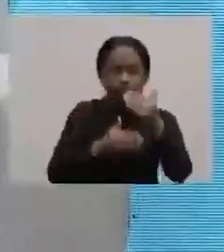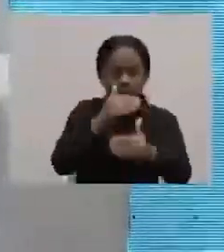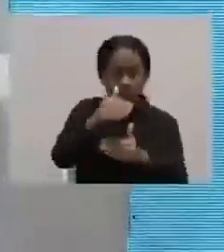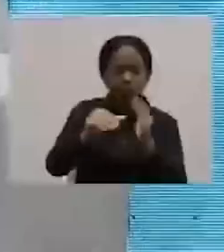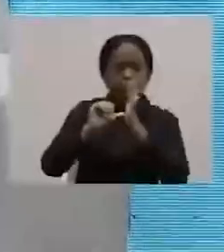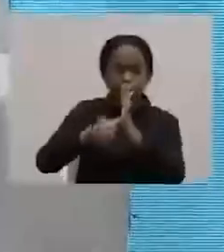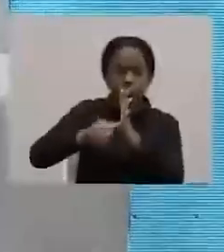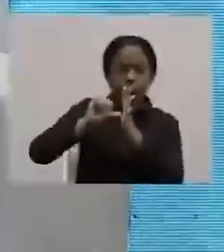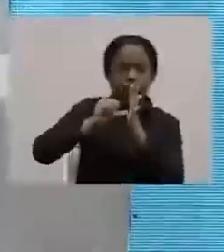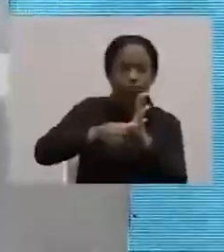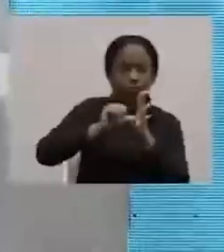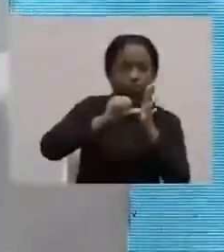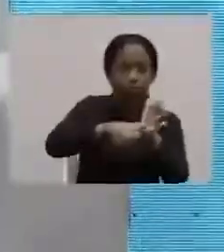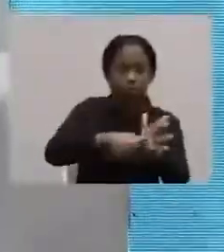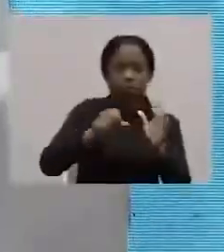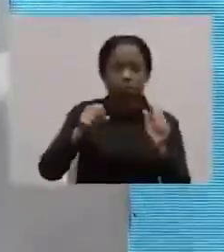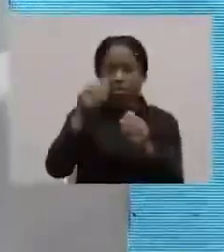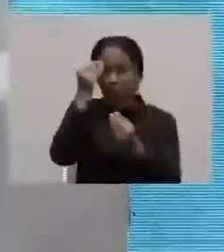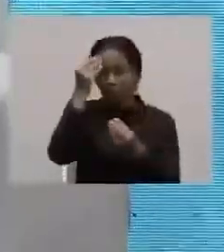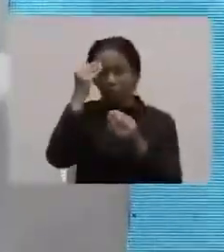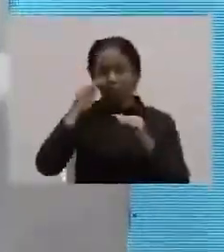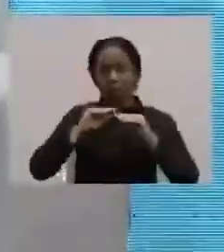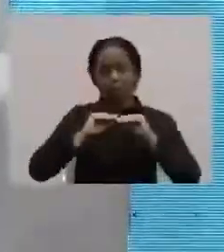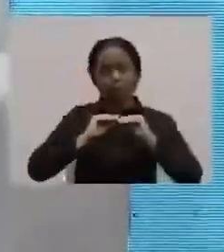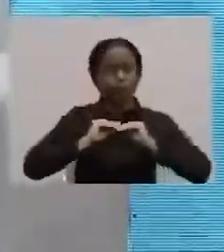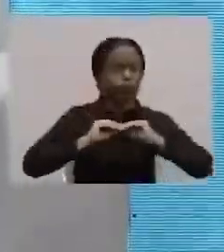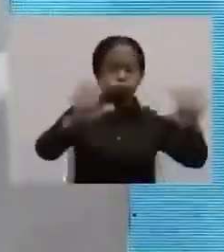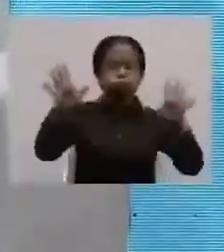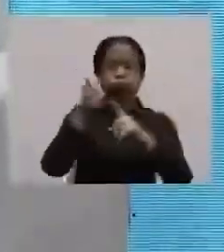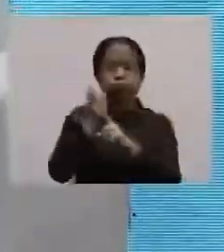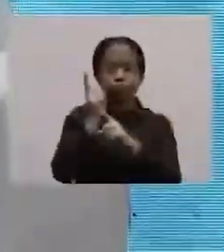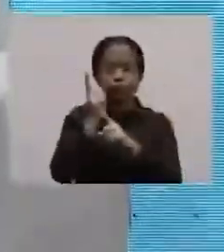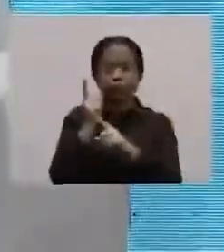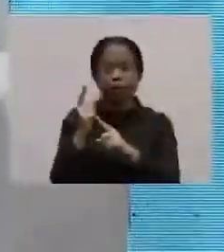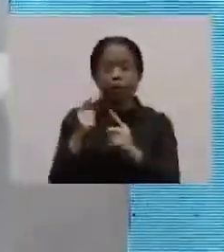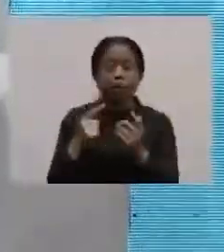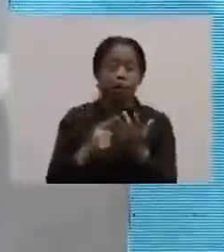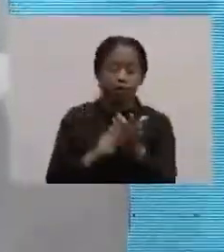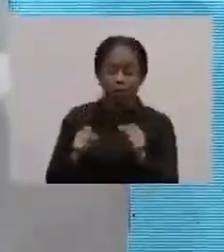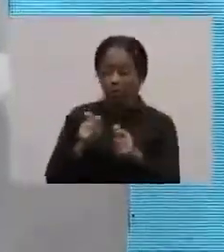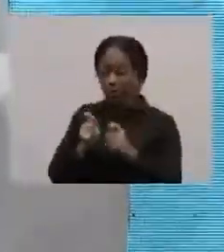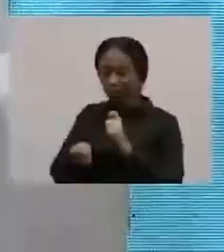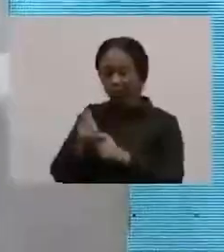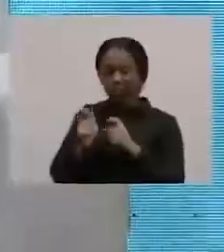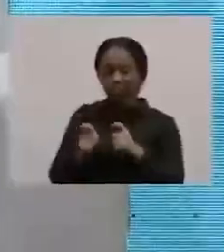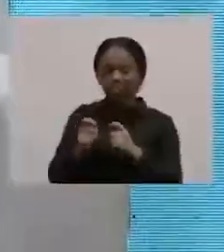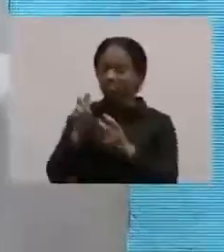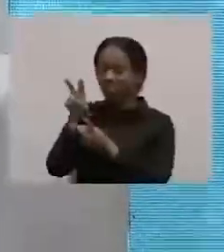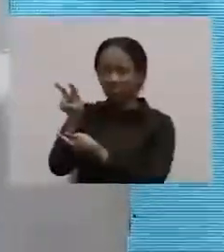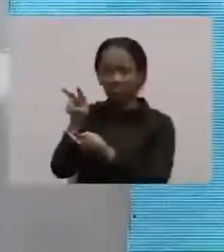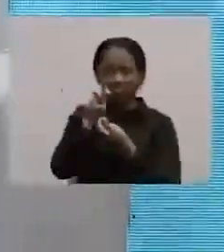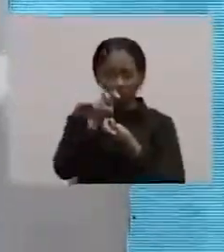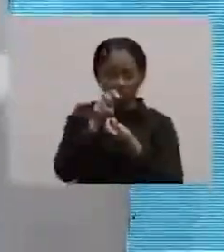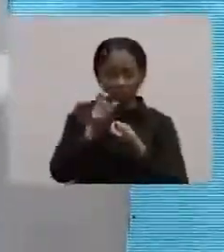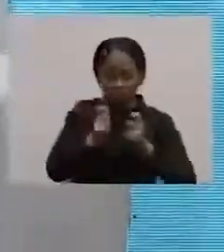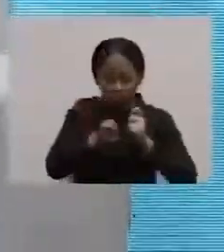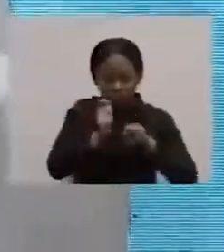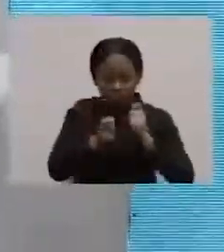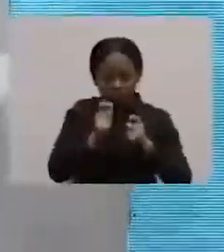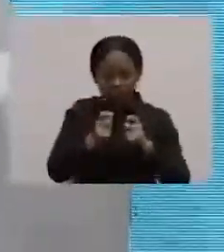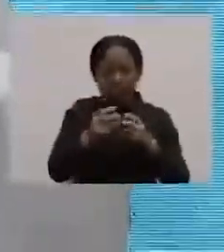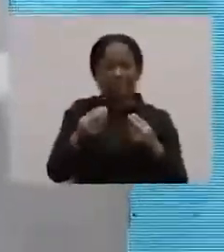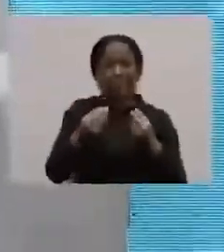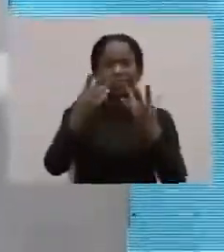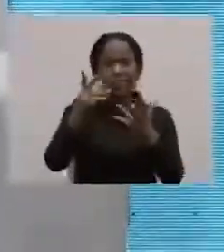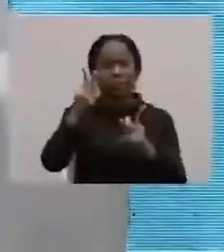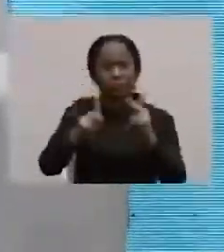colapsar un sistema de información en cuestión de minutos, que te pueden manipular un mensaje y hacerle creer a la